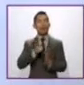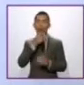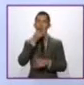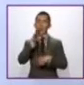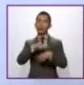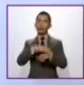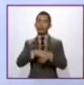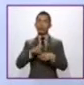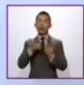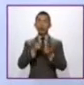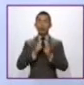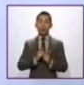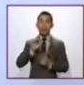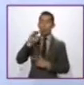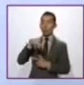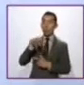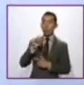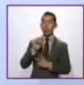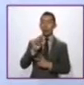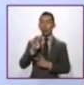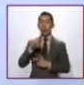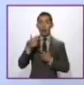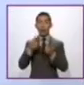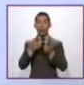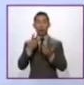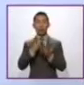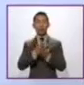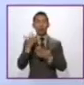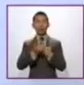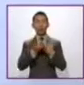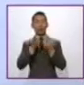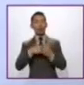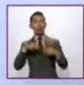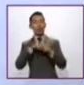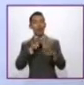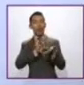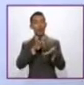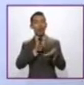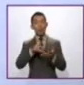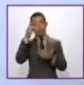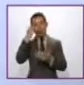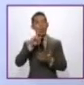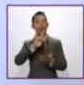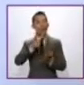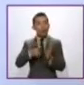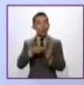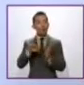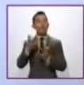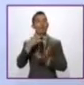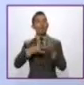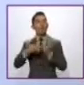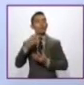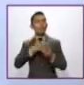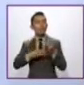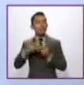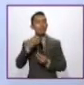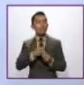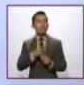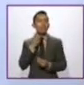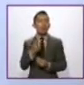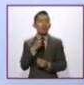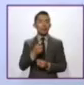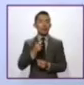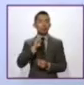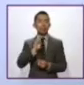que con Morena, mi partido, con este proyecto social de Morena para reactivar la economía, vamos a tener que